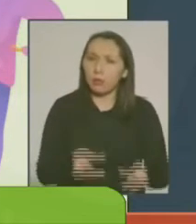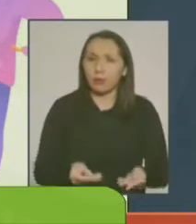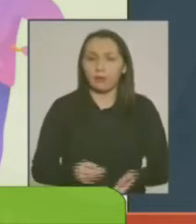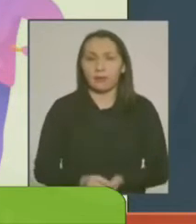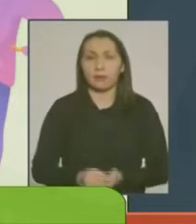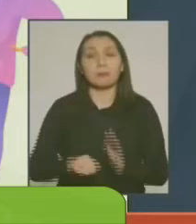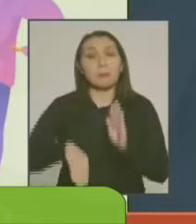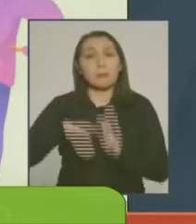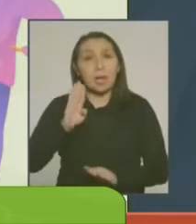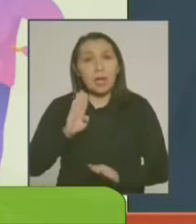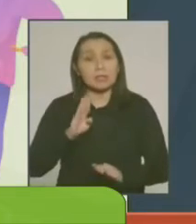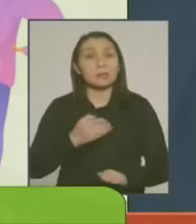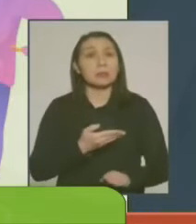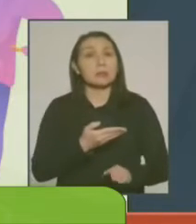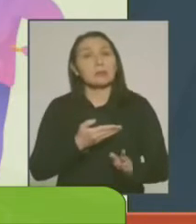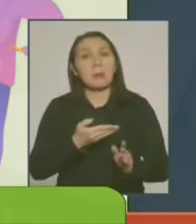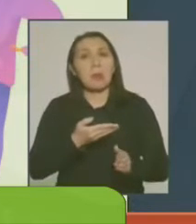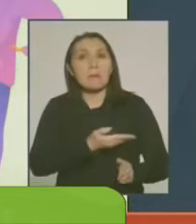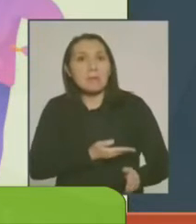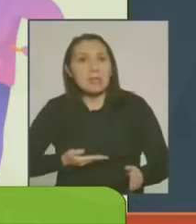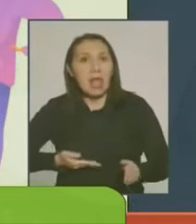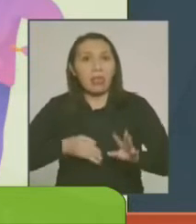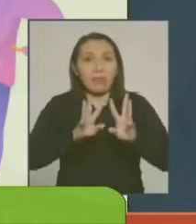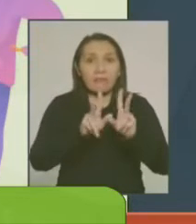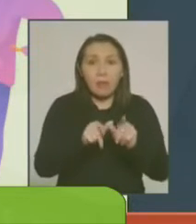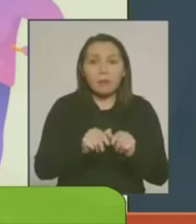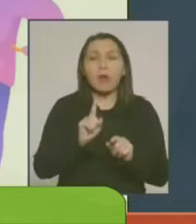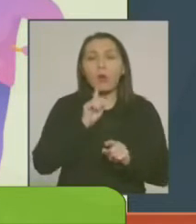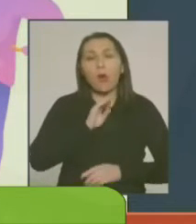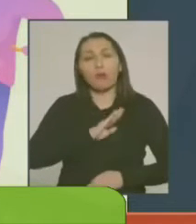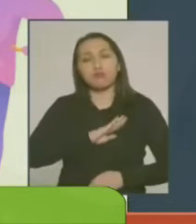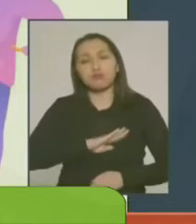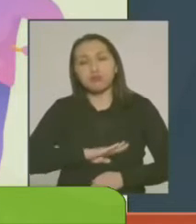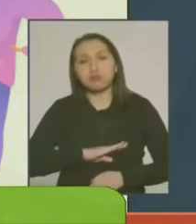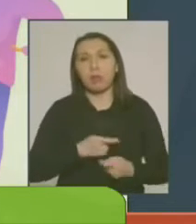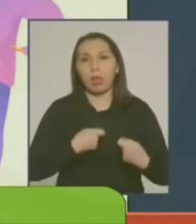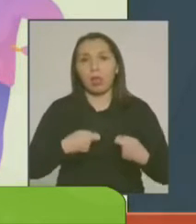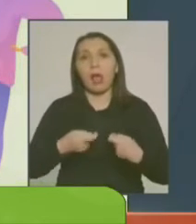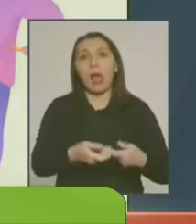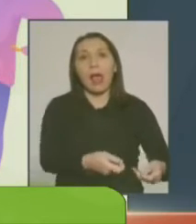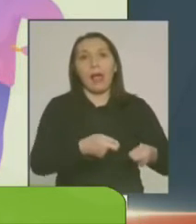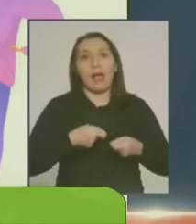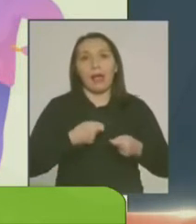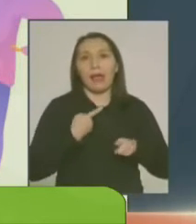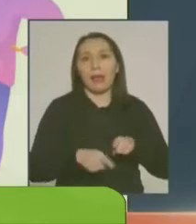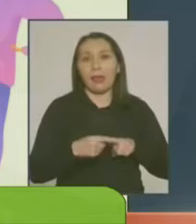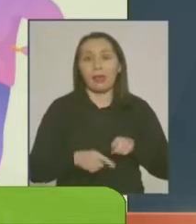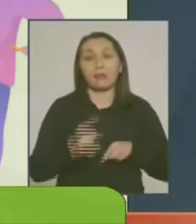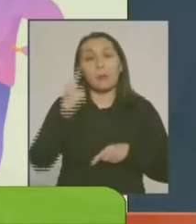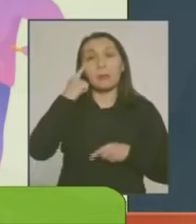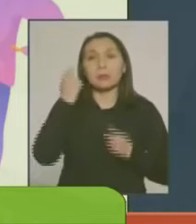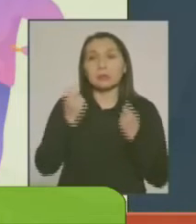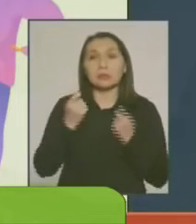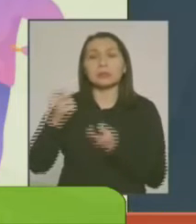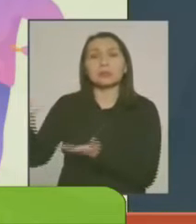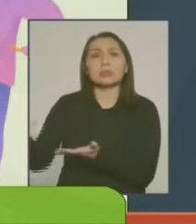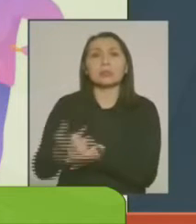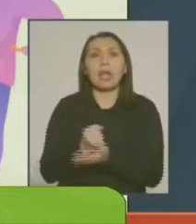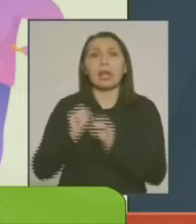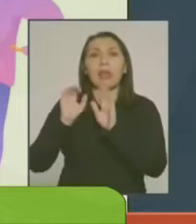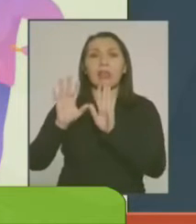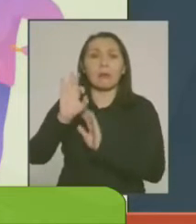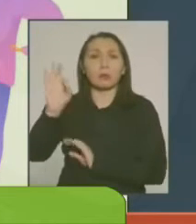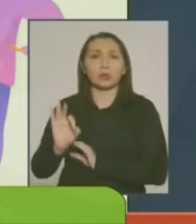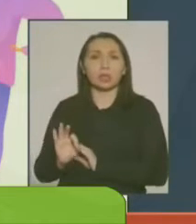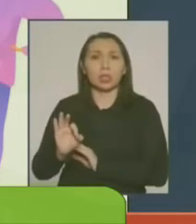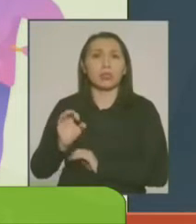que las familias puedan postular a él y puedan obtener este subsidio que les permita tener mayor disponibilidad de recursos para otras necesidades que puedan